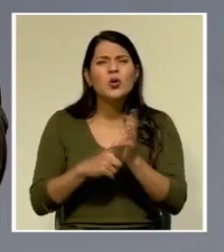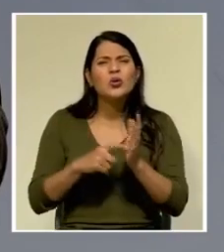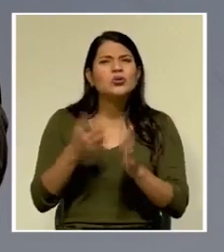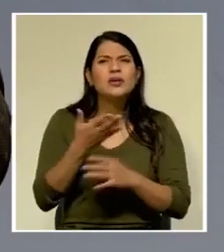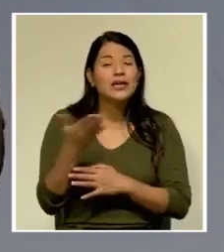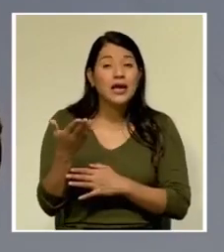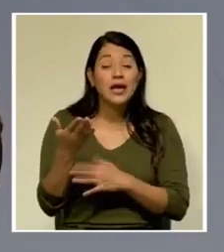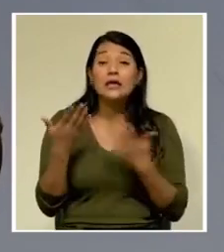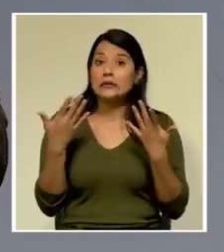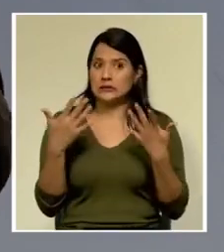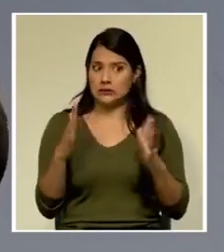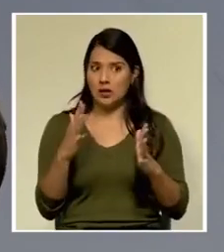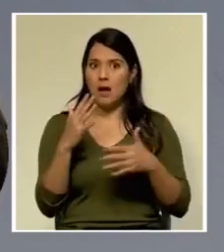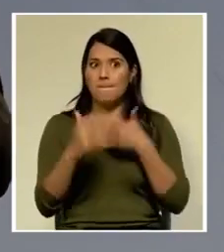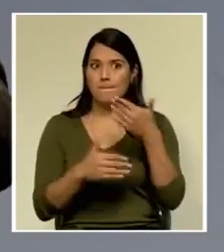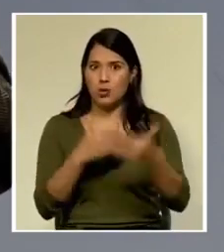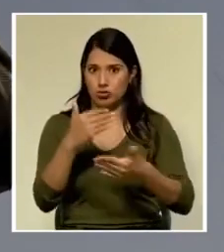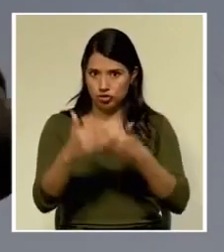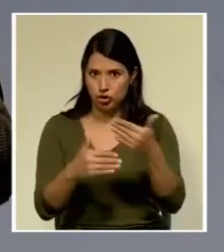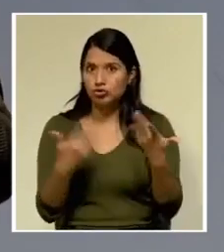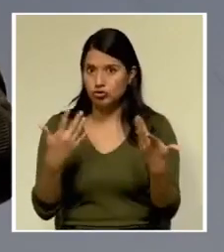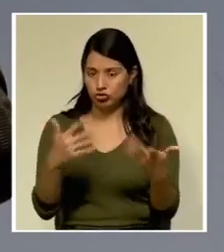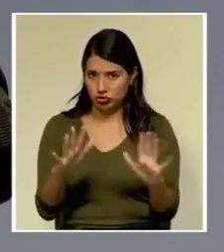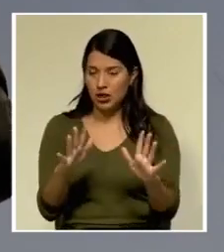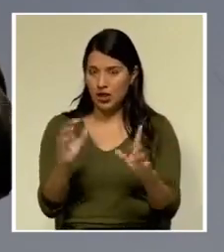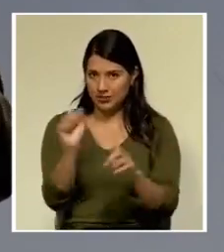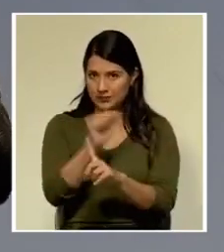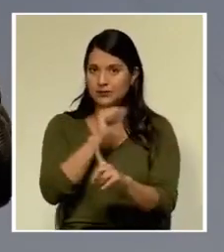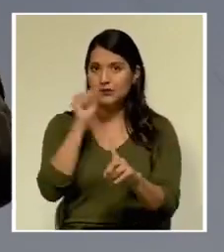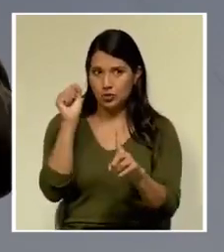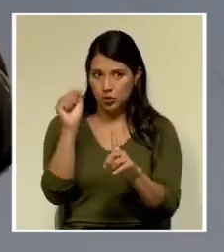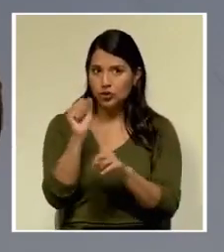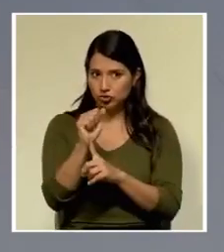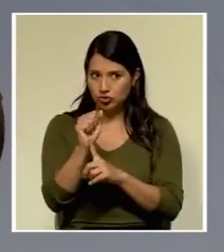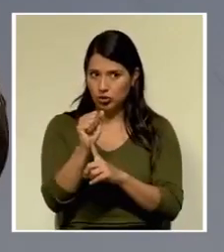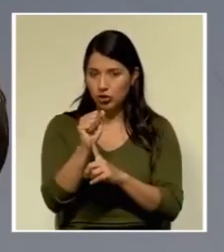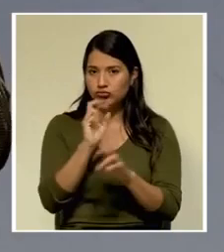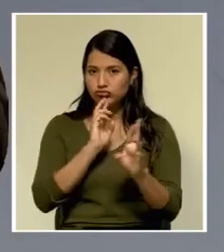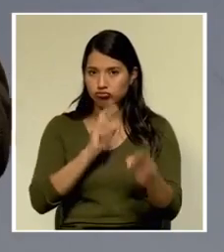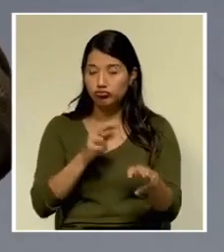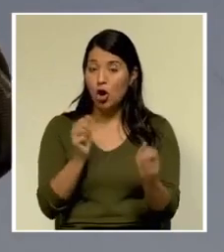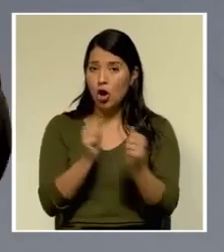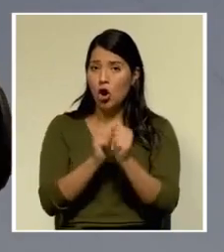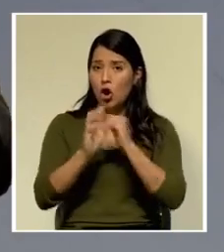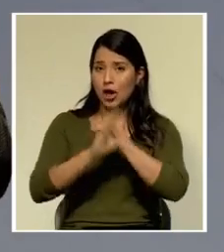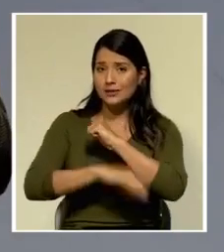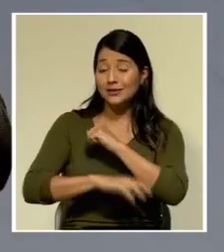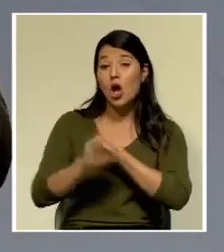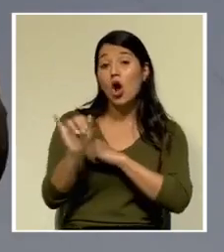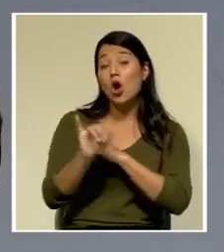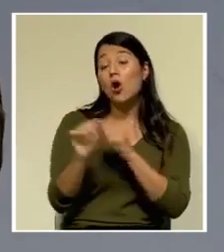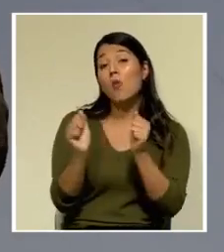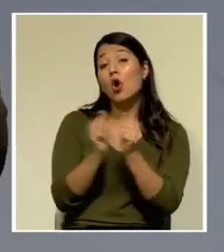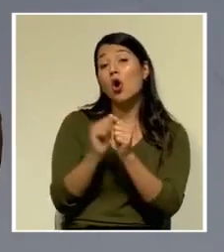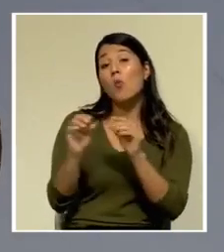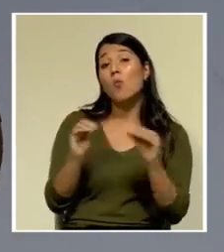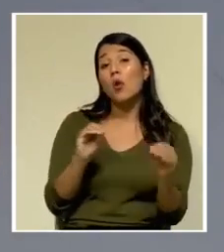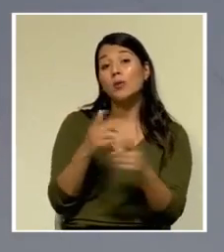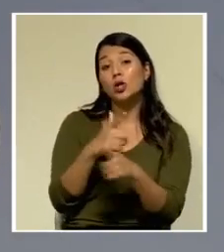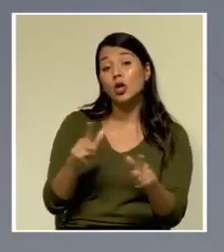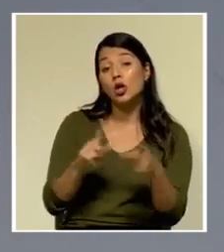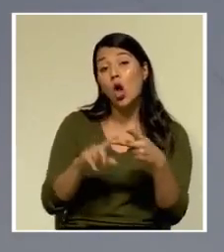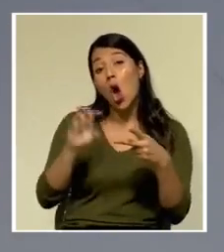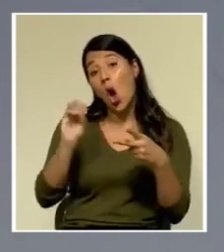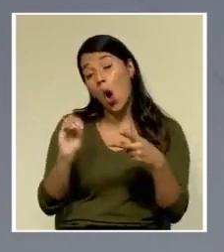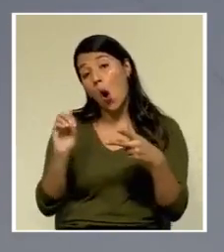habido procesos y casos que se han resuelto hasta con condenas, como las que vimos con el Movimiento Libertario o más reciente